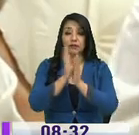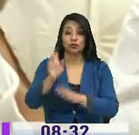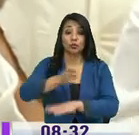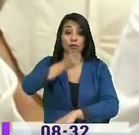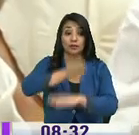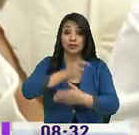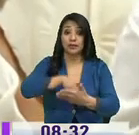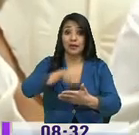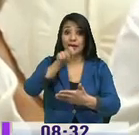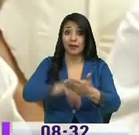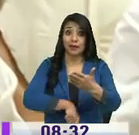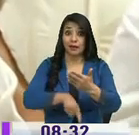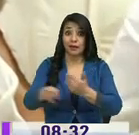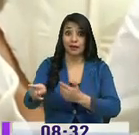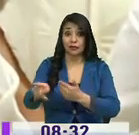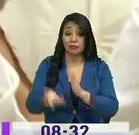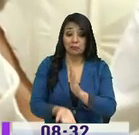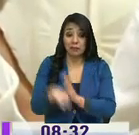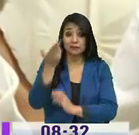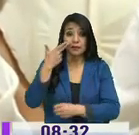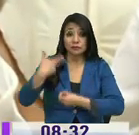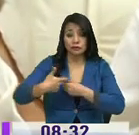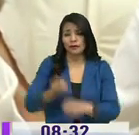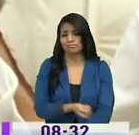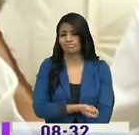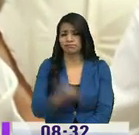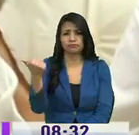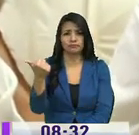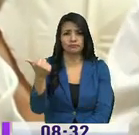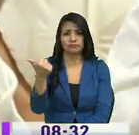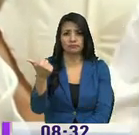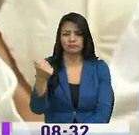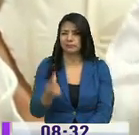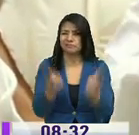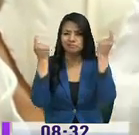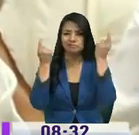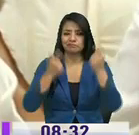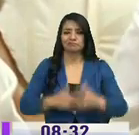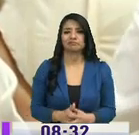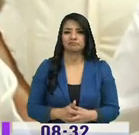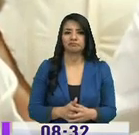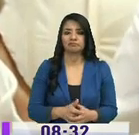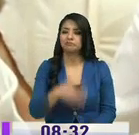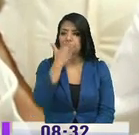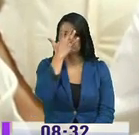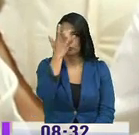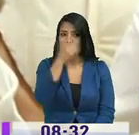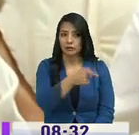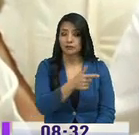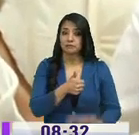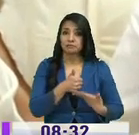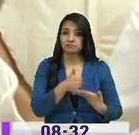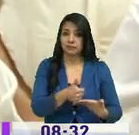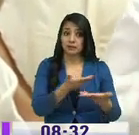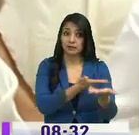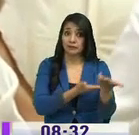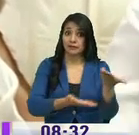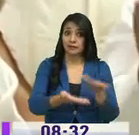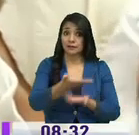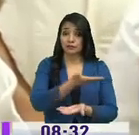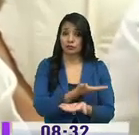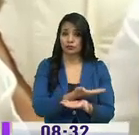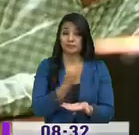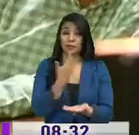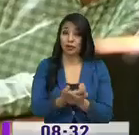derogatoria inmediata del mismo por estar en contra de la